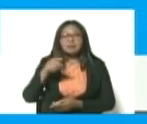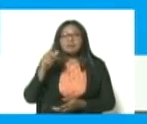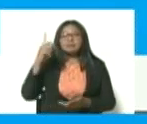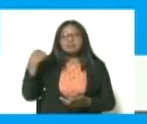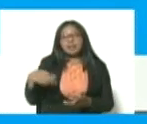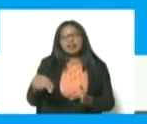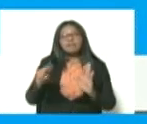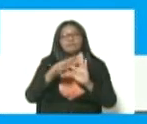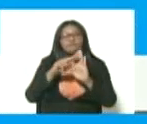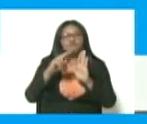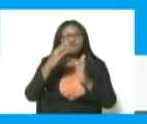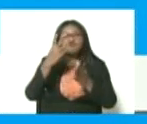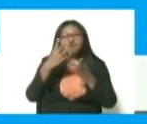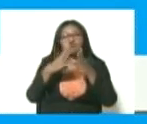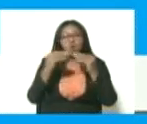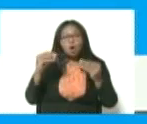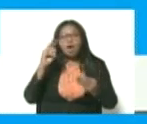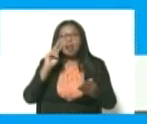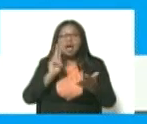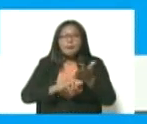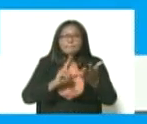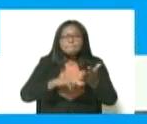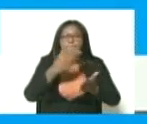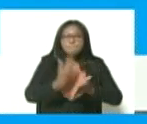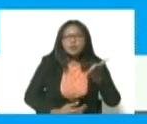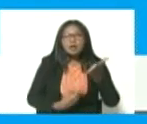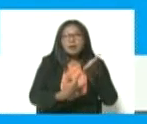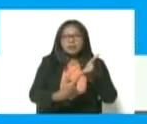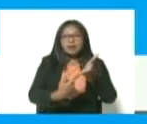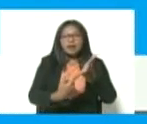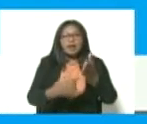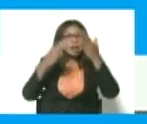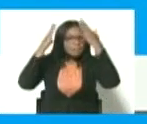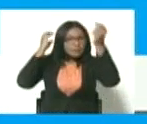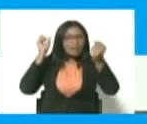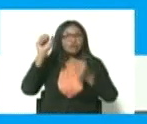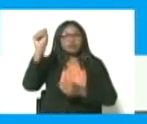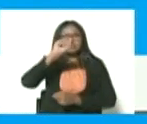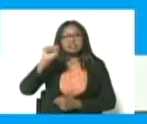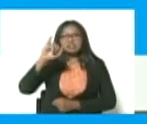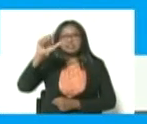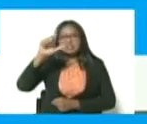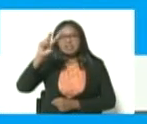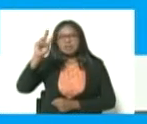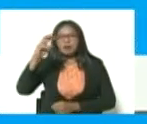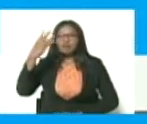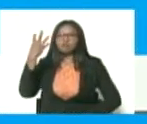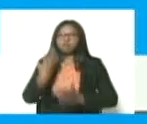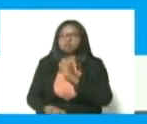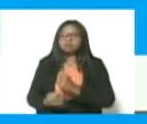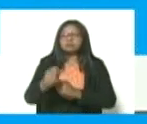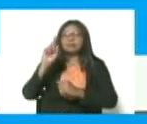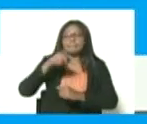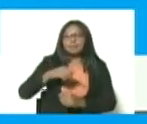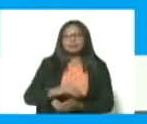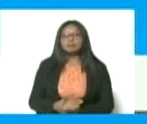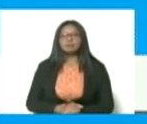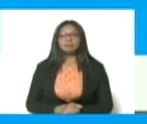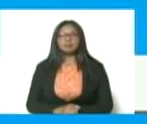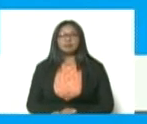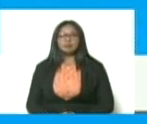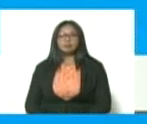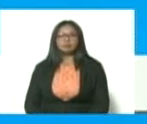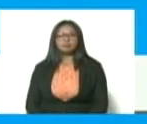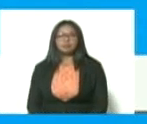Tiene las pruebas que incriminan al exembajador Silva en su fuga y en los crímenes como la